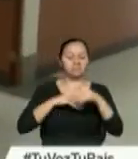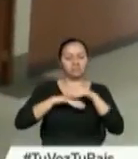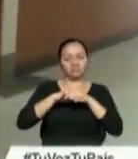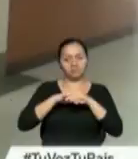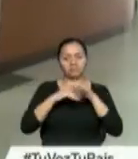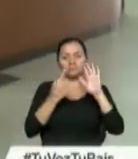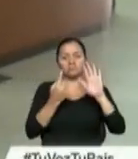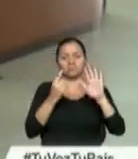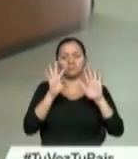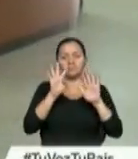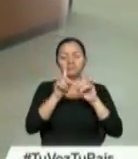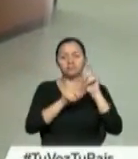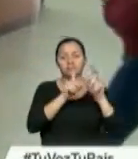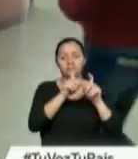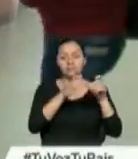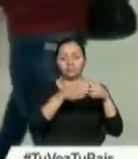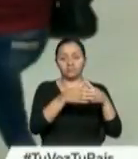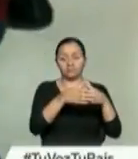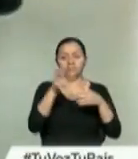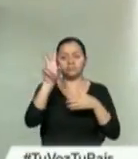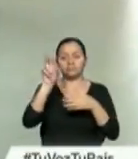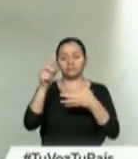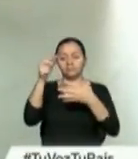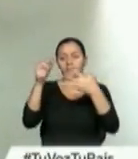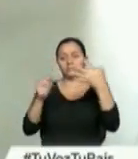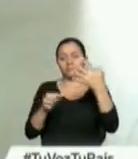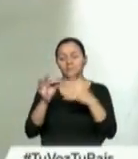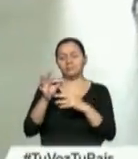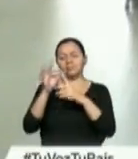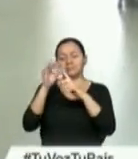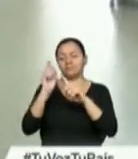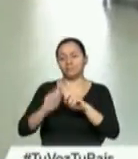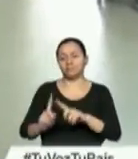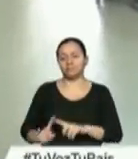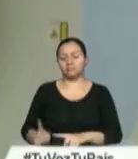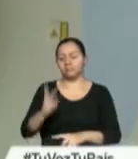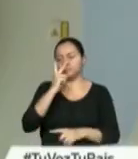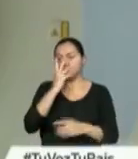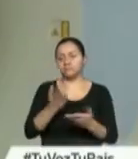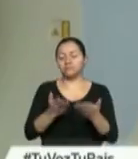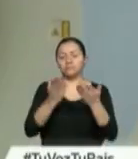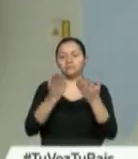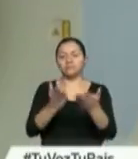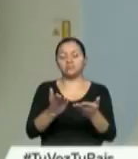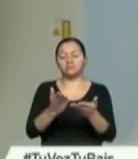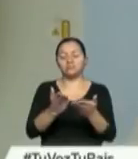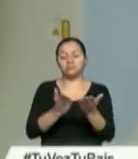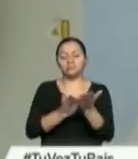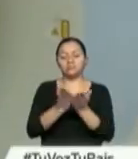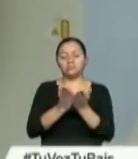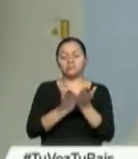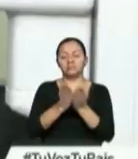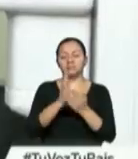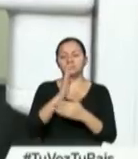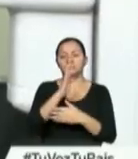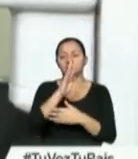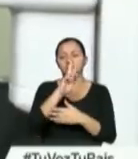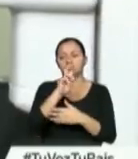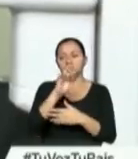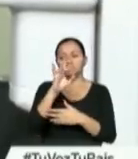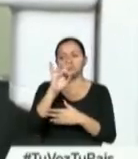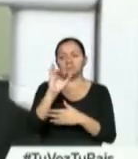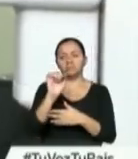64 consultorios y más de 20 especialidades médicas. Se estima que brinde 418 mil atenciones anuales